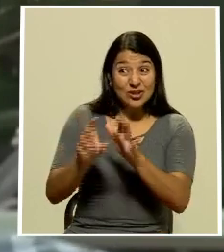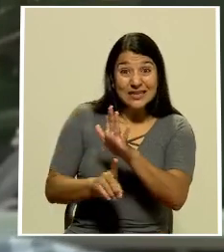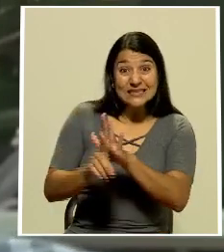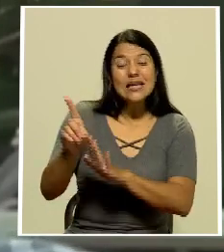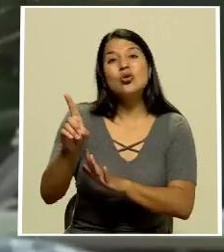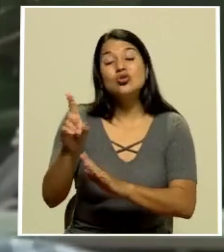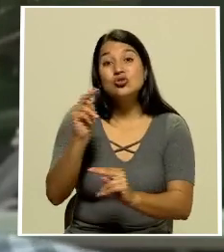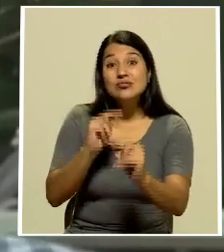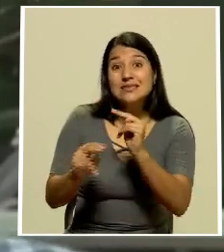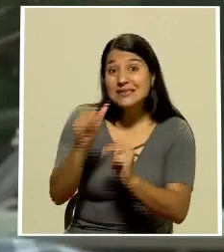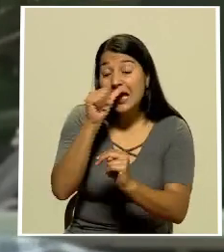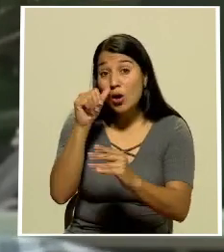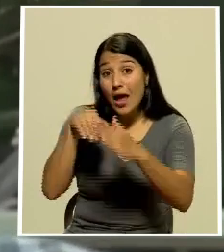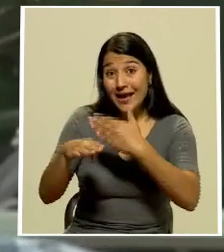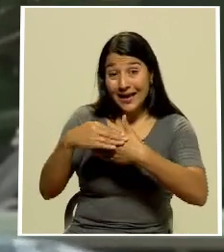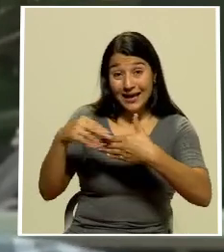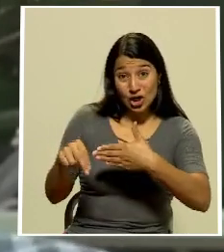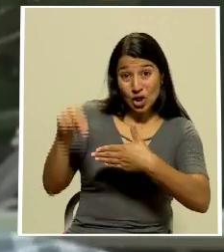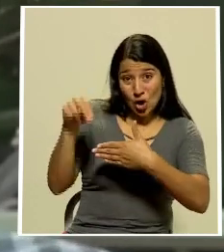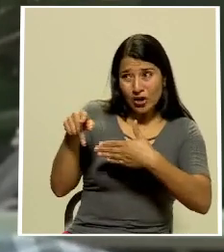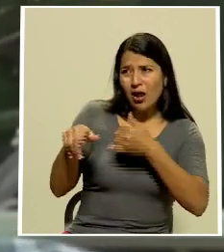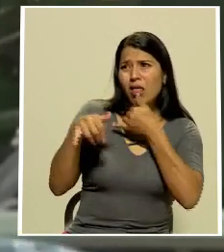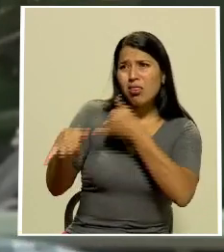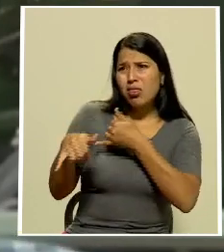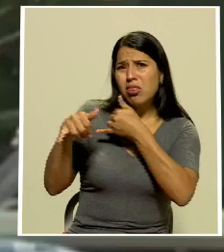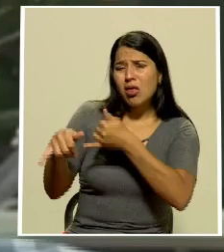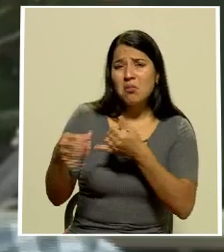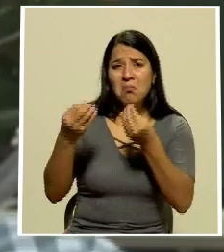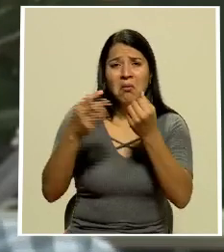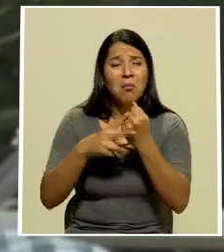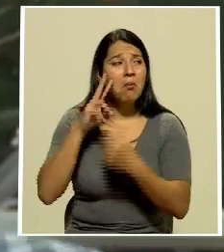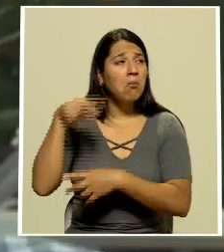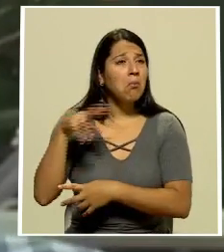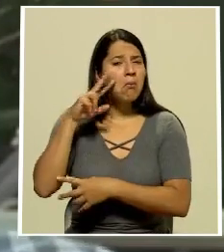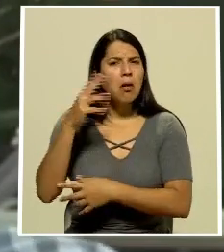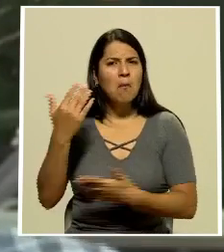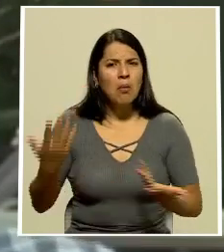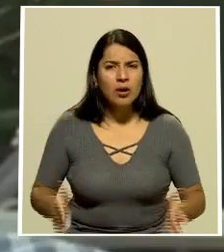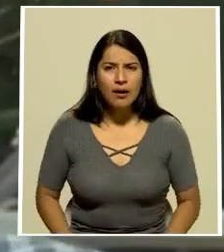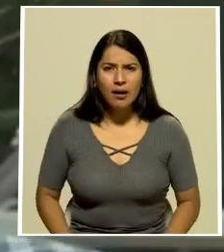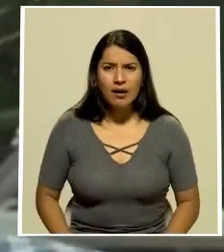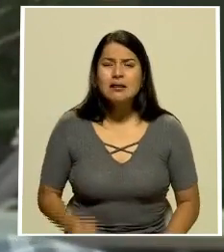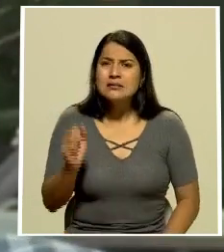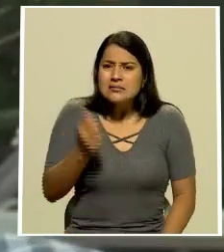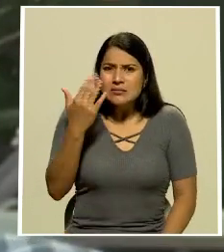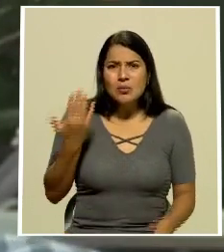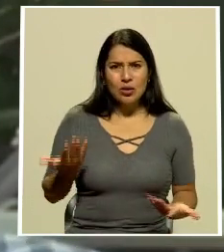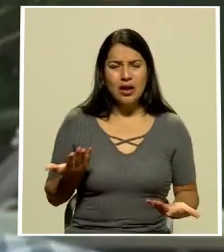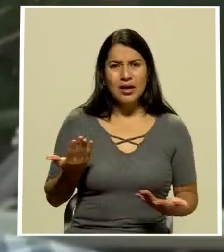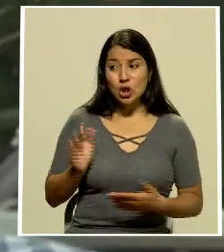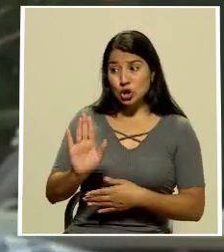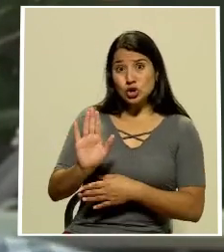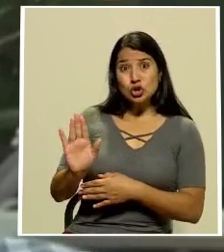norte hayan caído en el vacío. ¿Por qué? Sí, ¿por qué? Sus propios